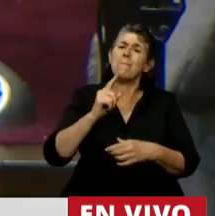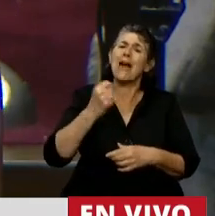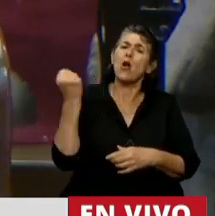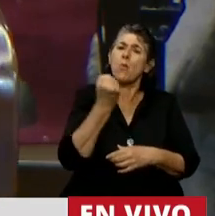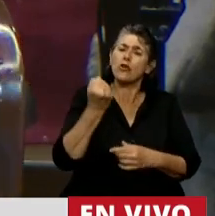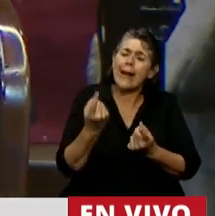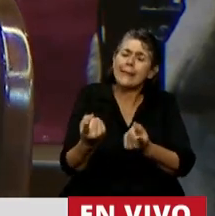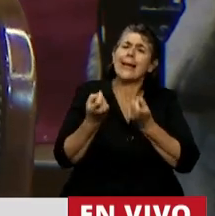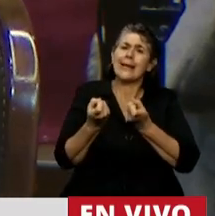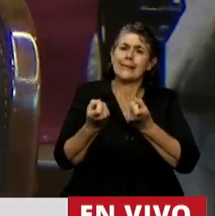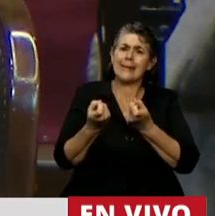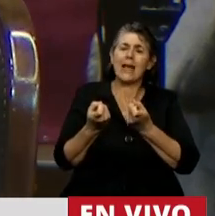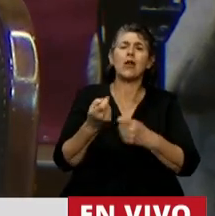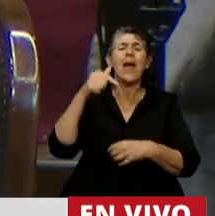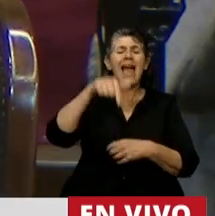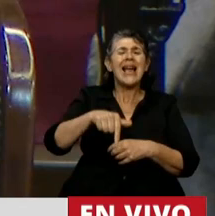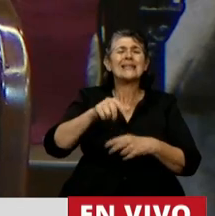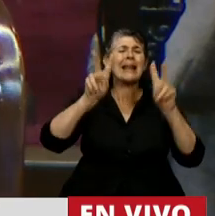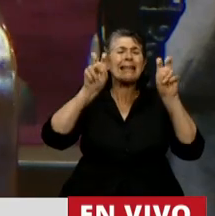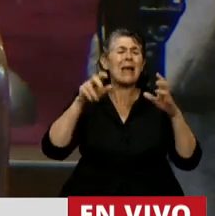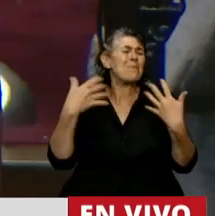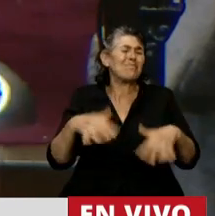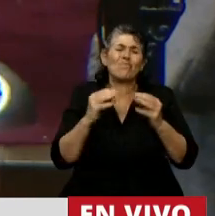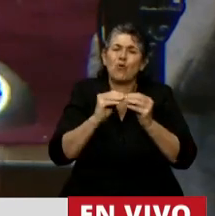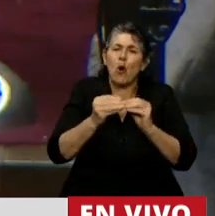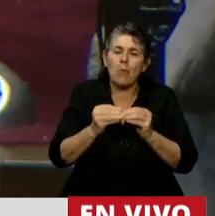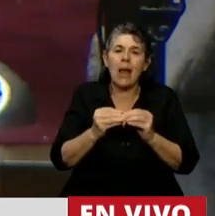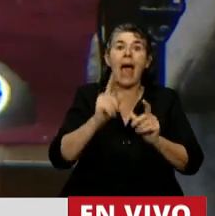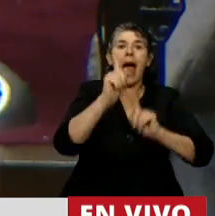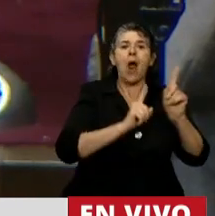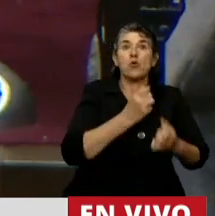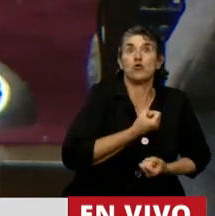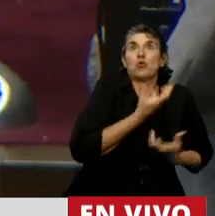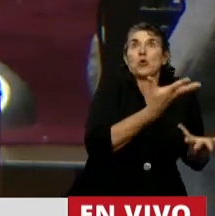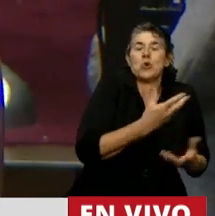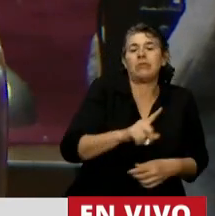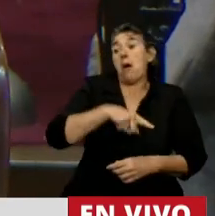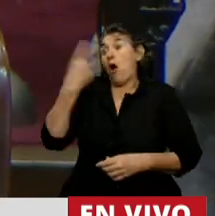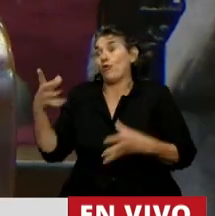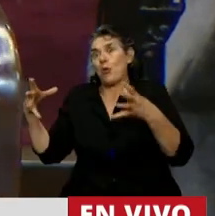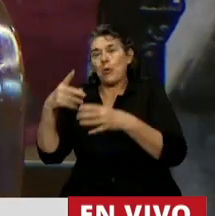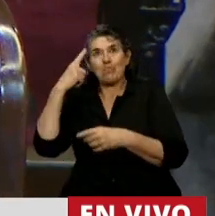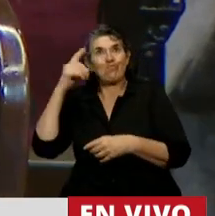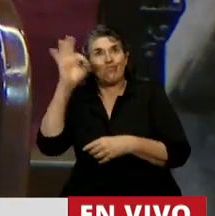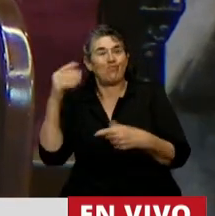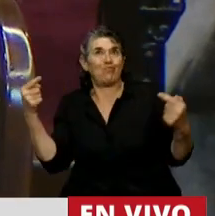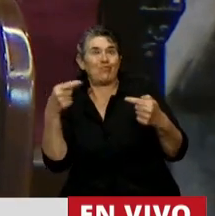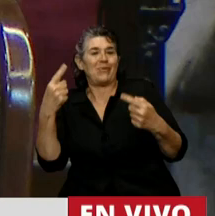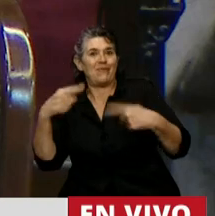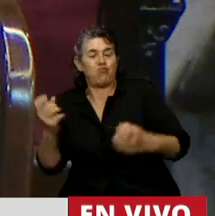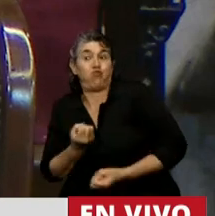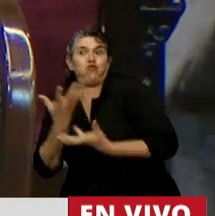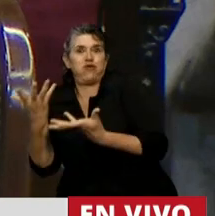Cuando tratamos temas tan álgidos que despiertan pasiones muy fuertes, que suponen